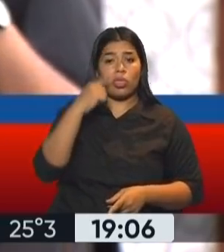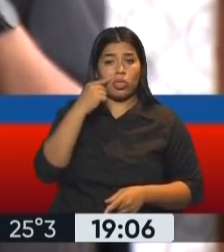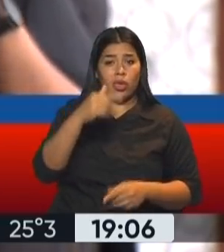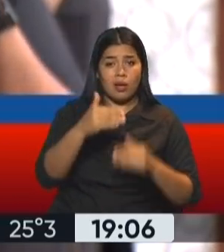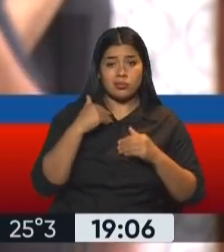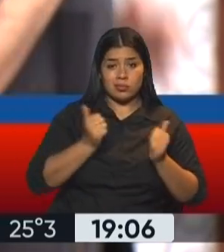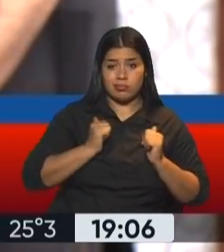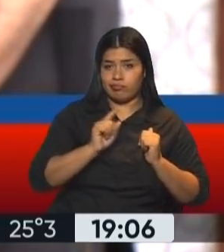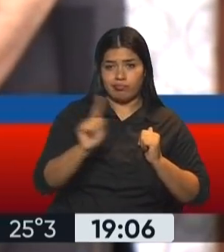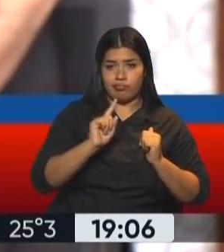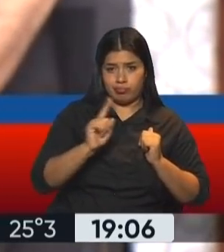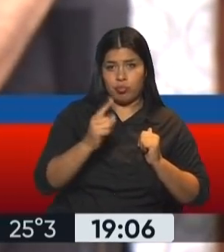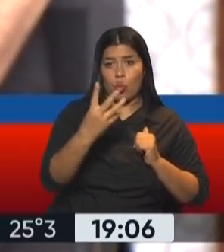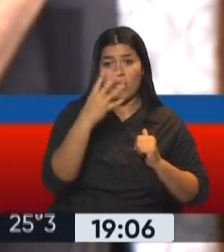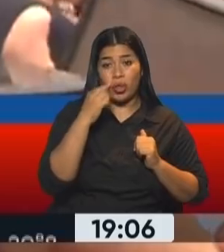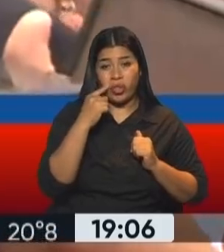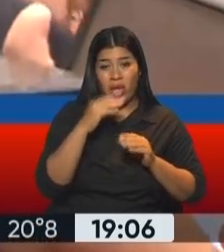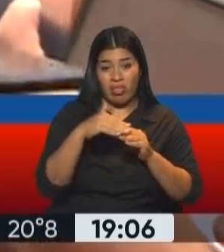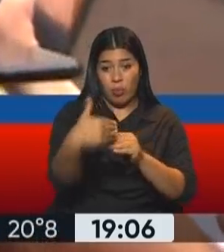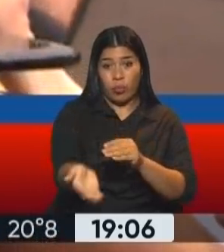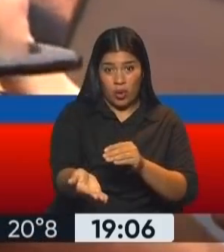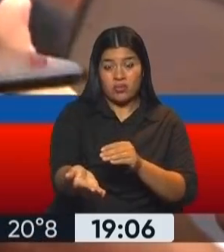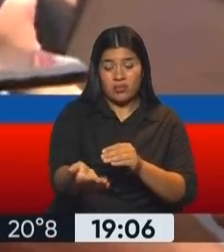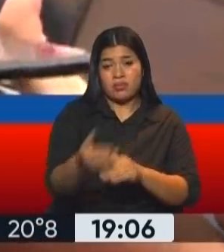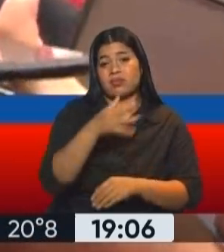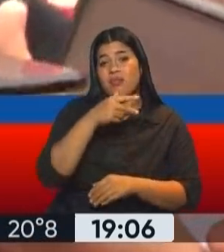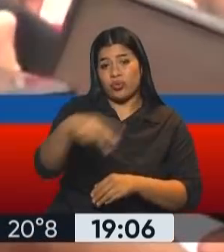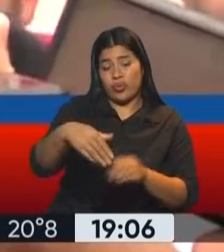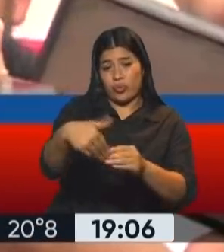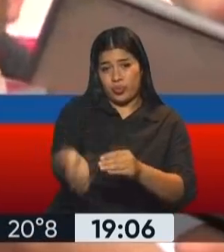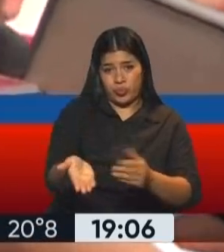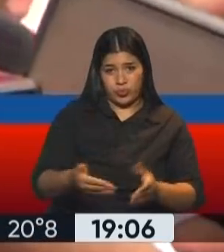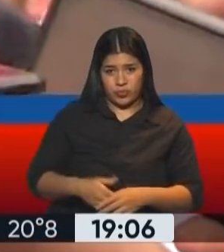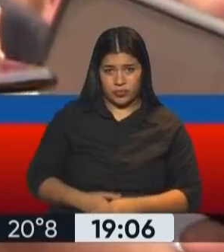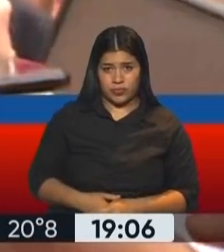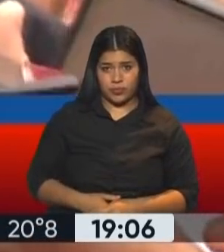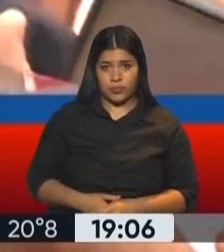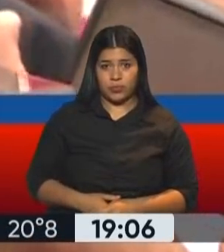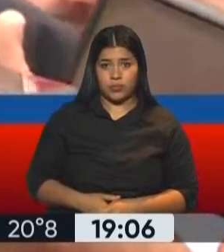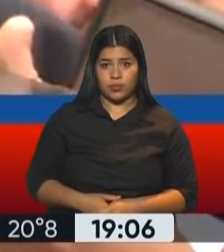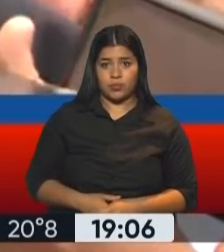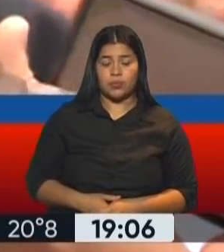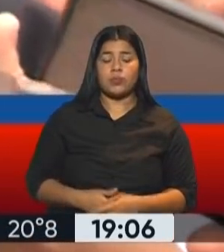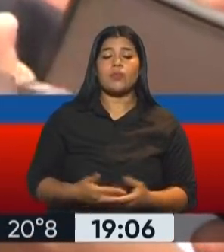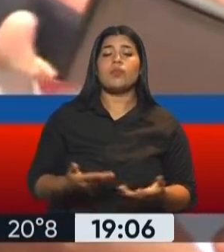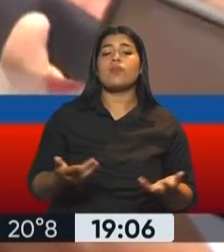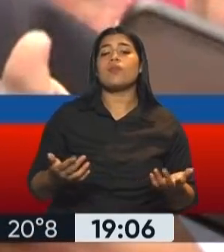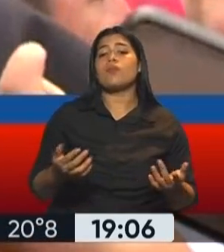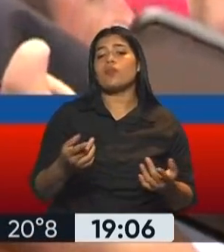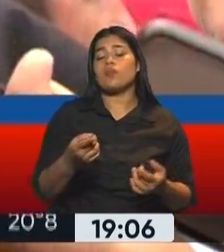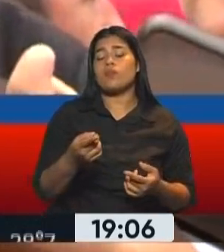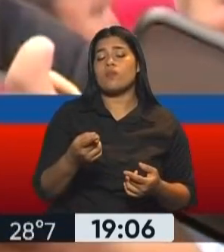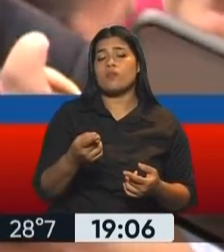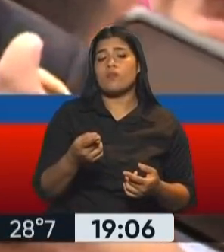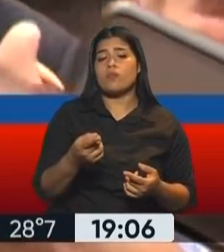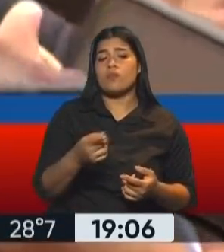18 de noviembre, es decir, 4 días después de las elecciones generales. ¿Quiere responder, Como las preguntas? El